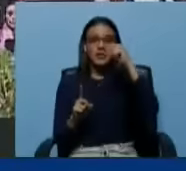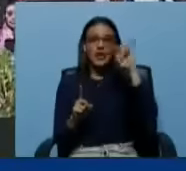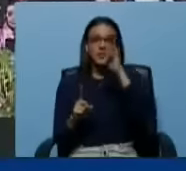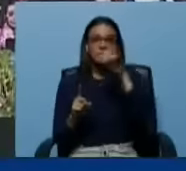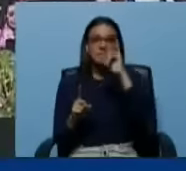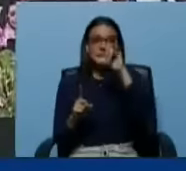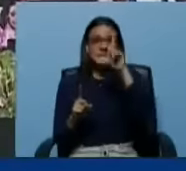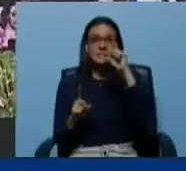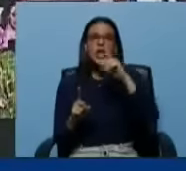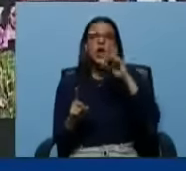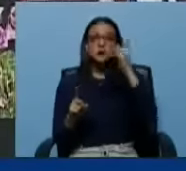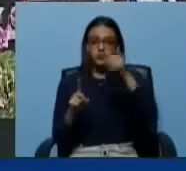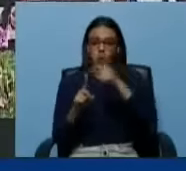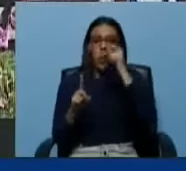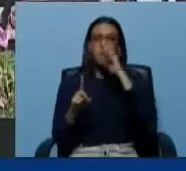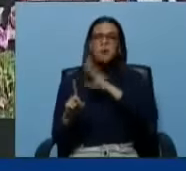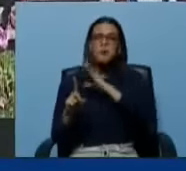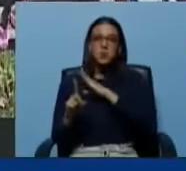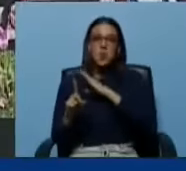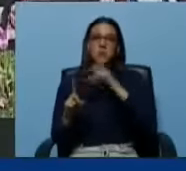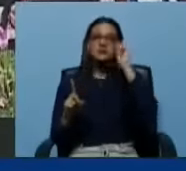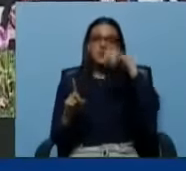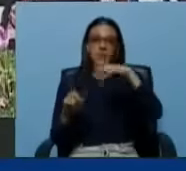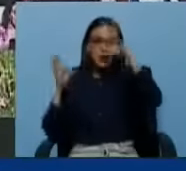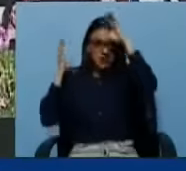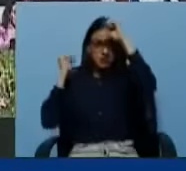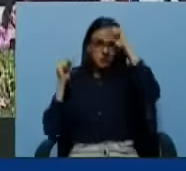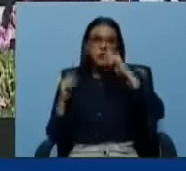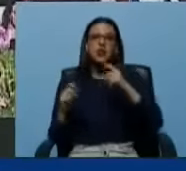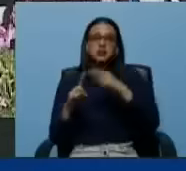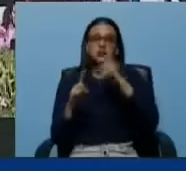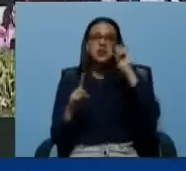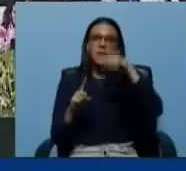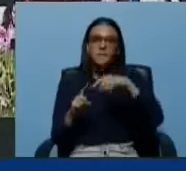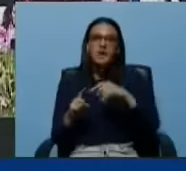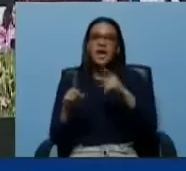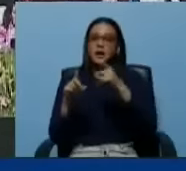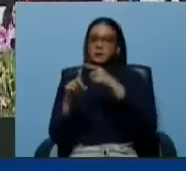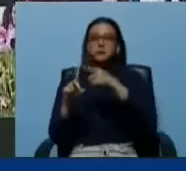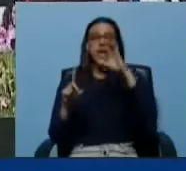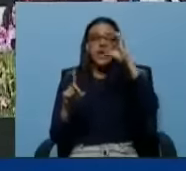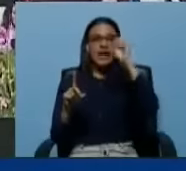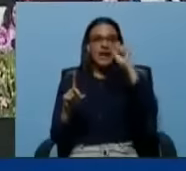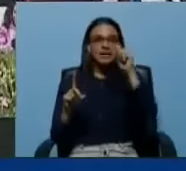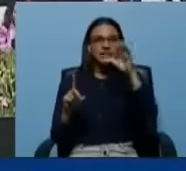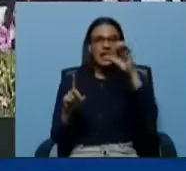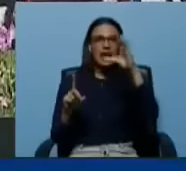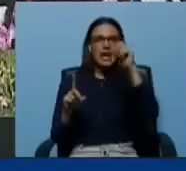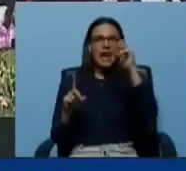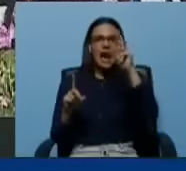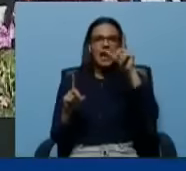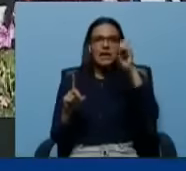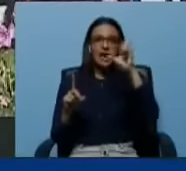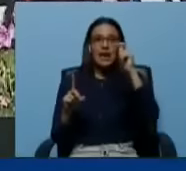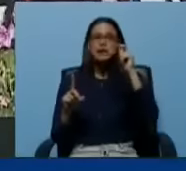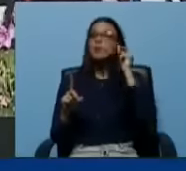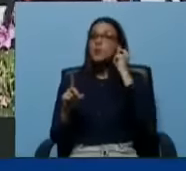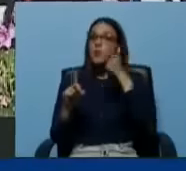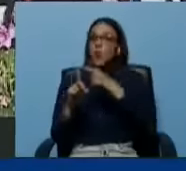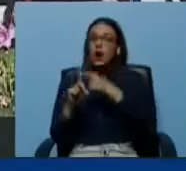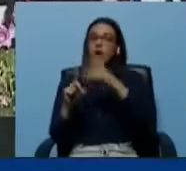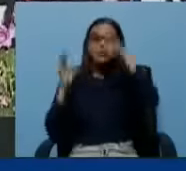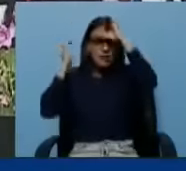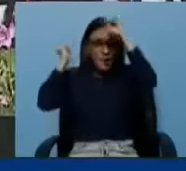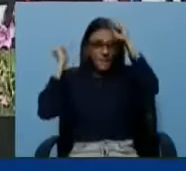Nieves, la embajadora de Honduras, Scarlett Romero, presente de manera especial en esta cumbre